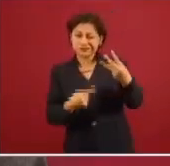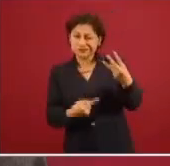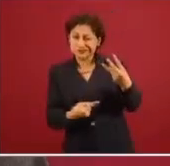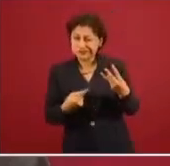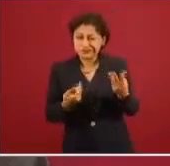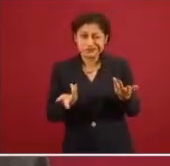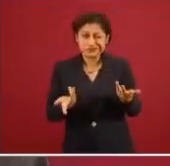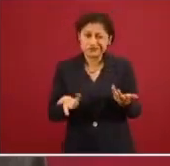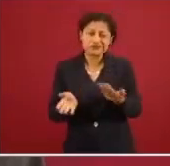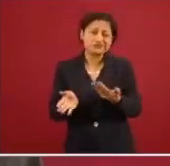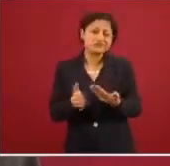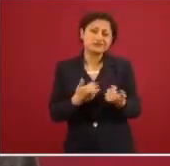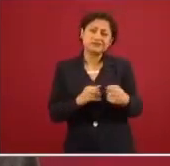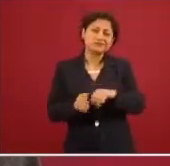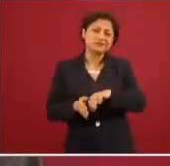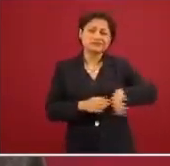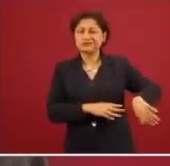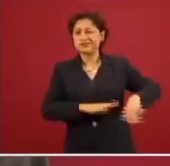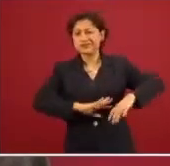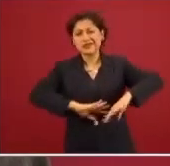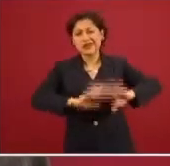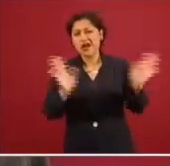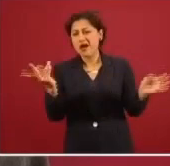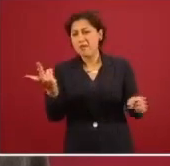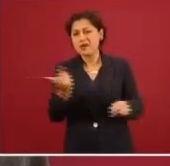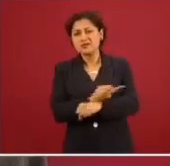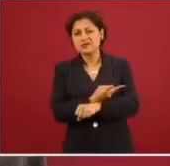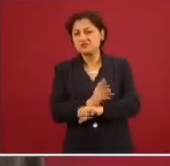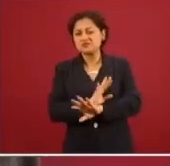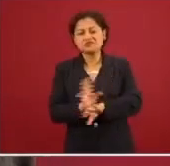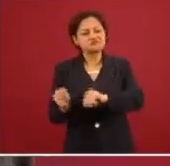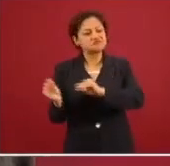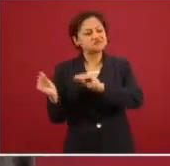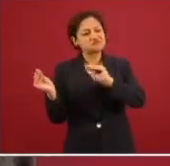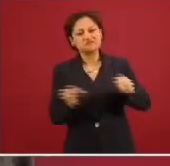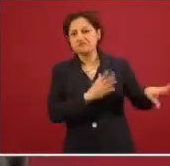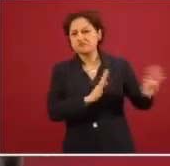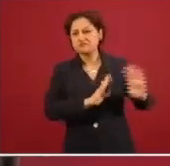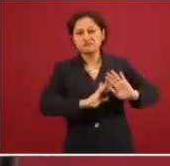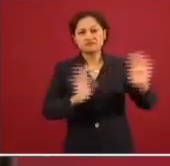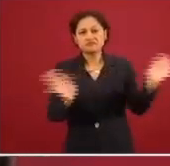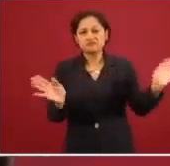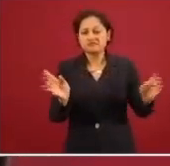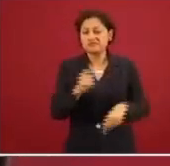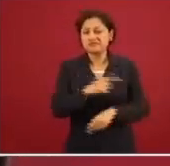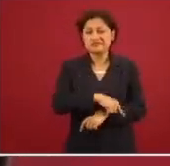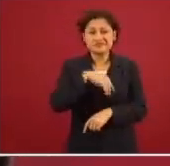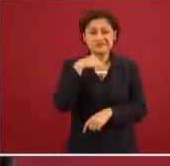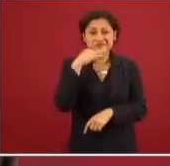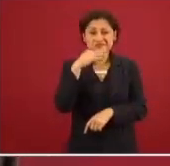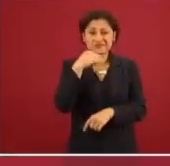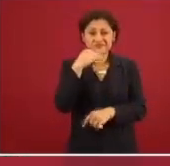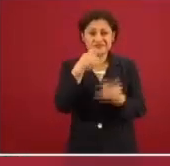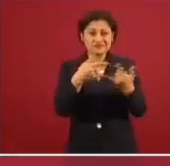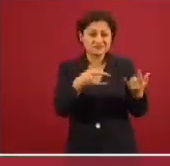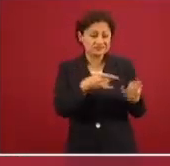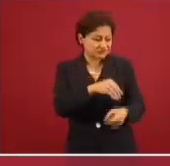pues es historia, ya eso ya se fue a la historia, pero al basurero de la historia.